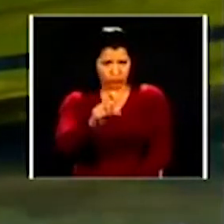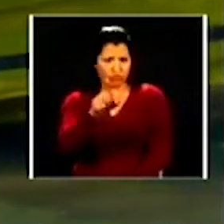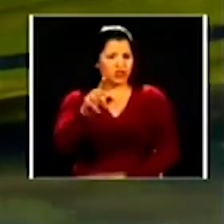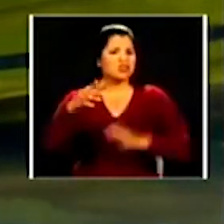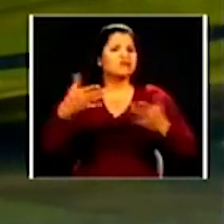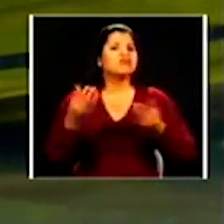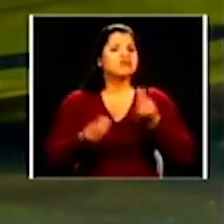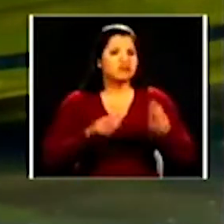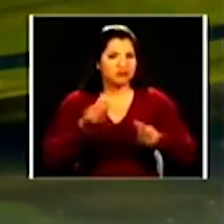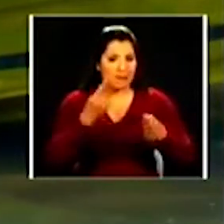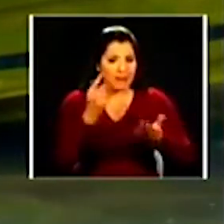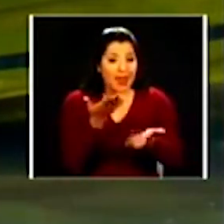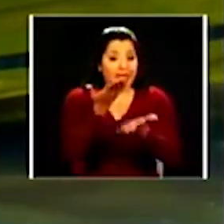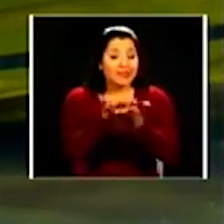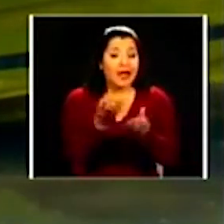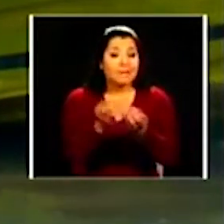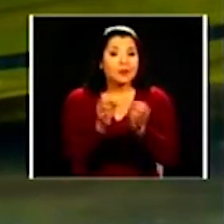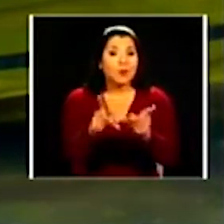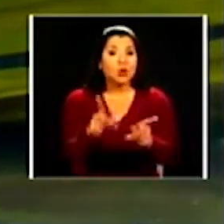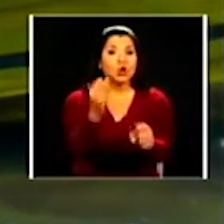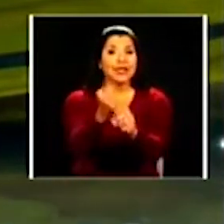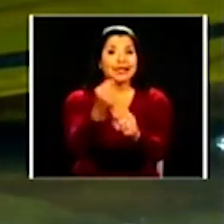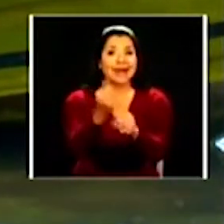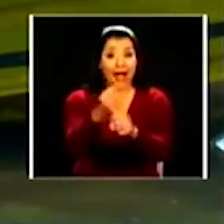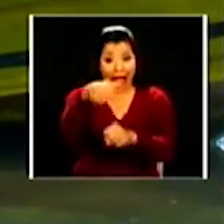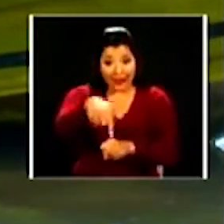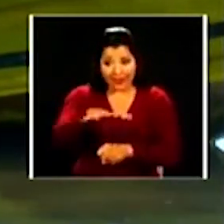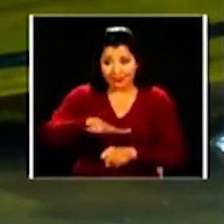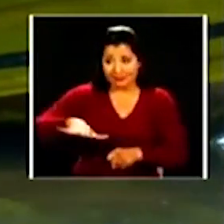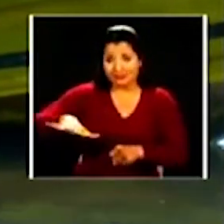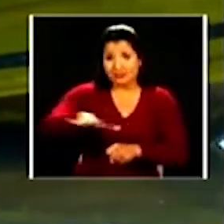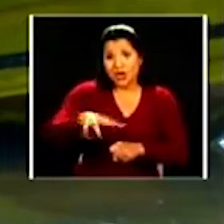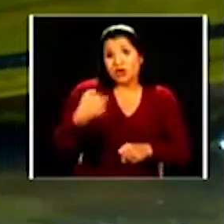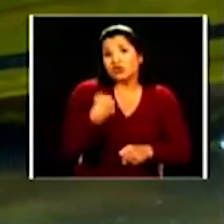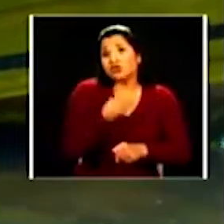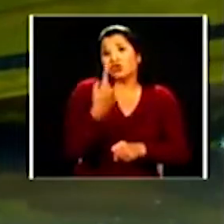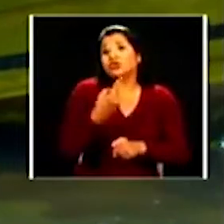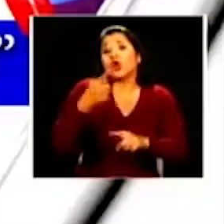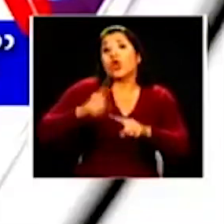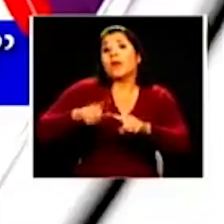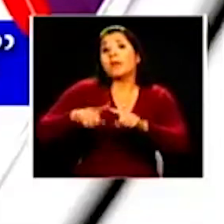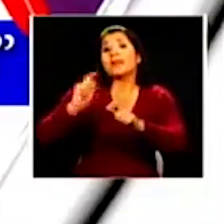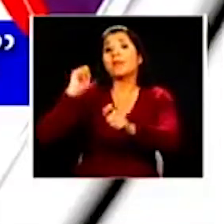una fuente de empleo en una zona como la de nosotros, que solo dependemos de la pesca?